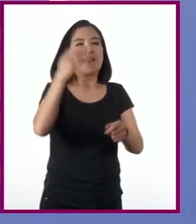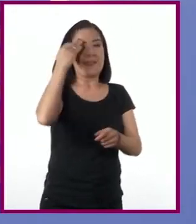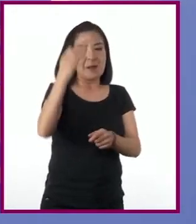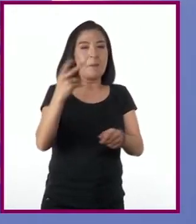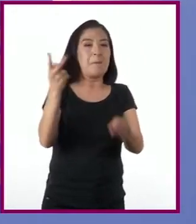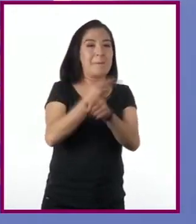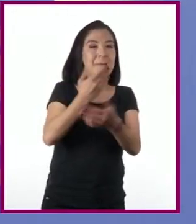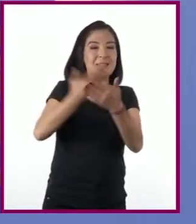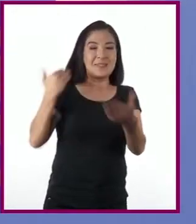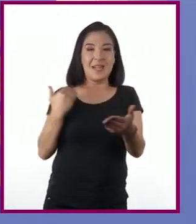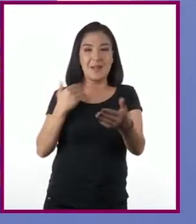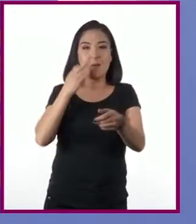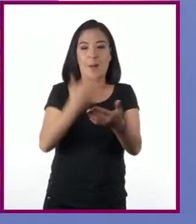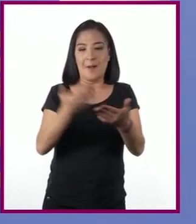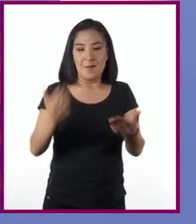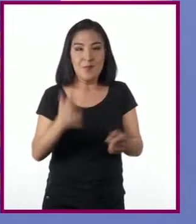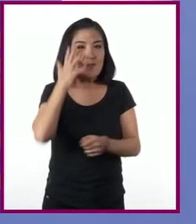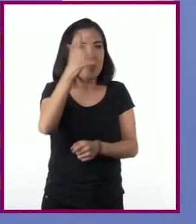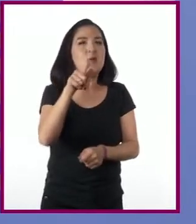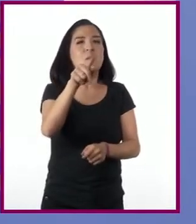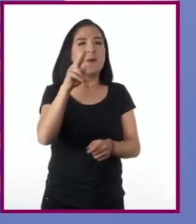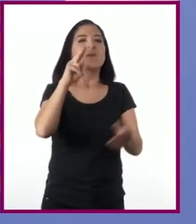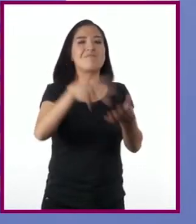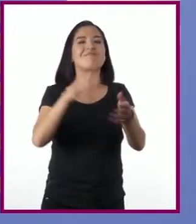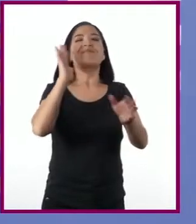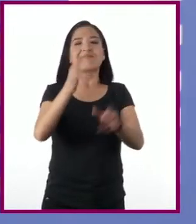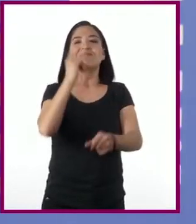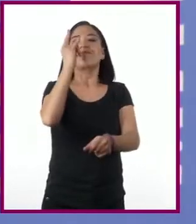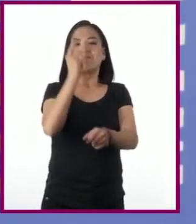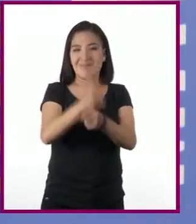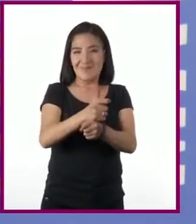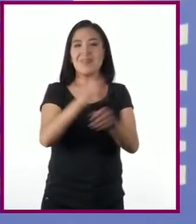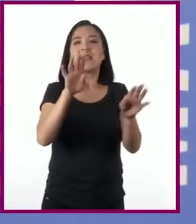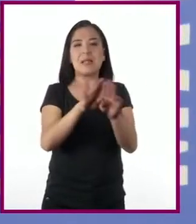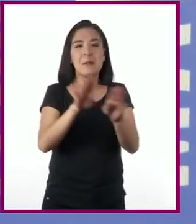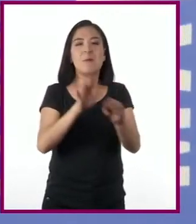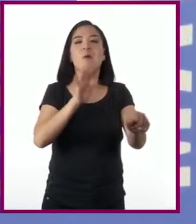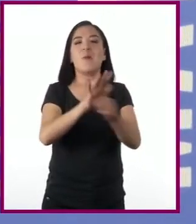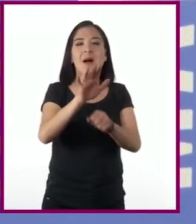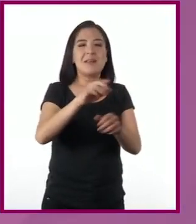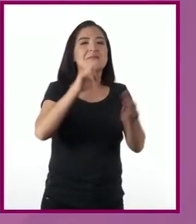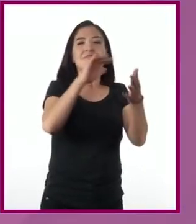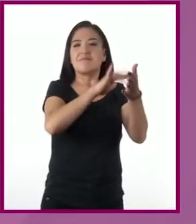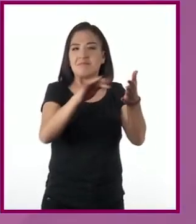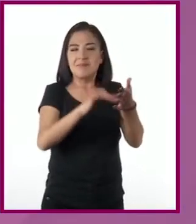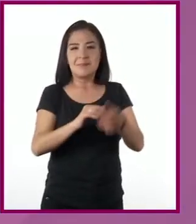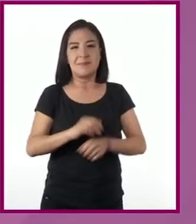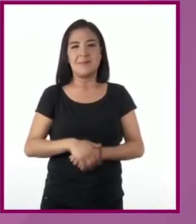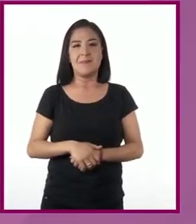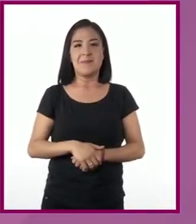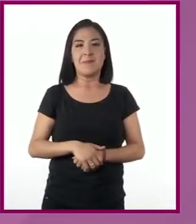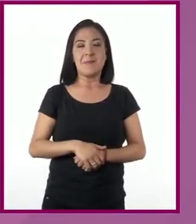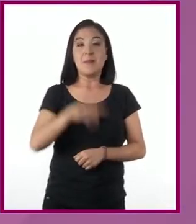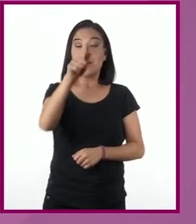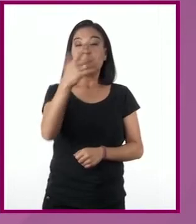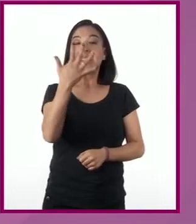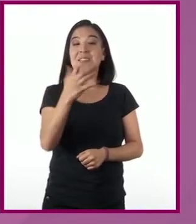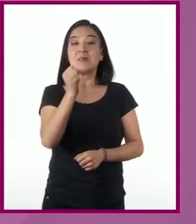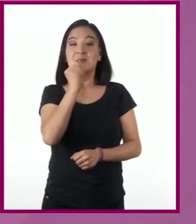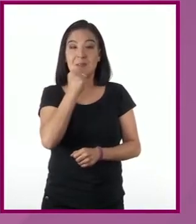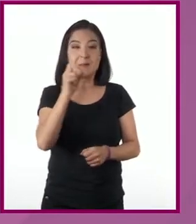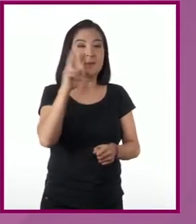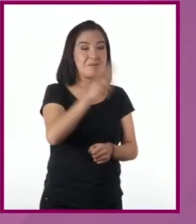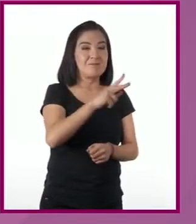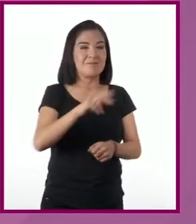este segundo verbo, se habrán dado cuenta que la redacción solo es adecuada con, tienen 5 segundos,